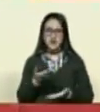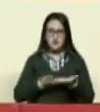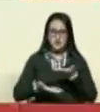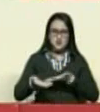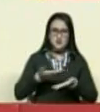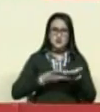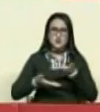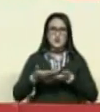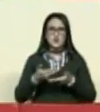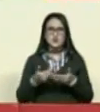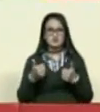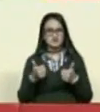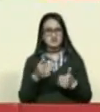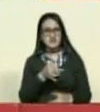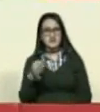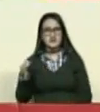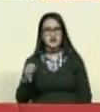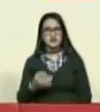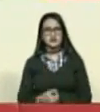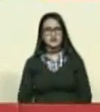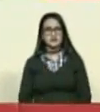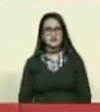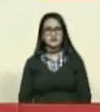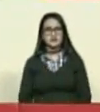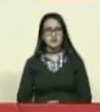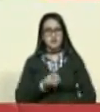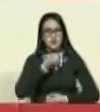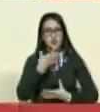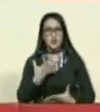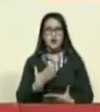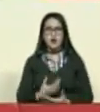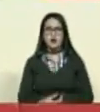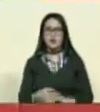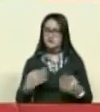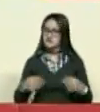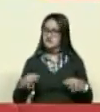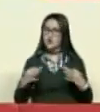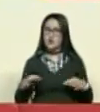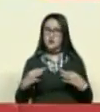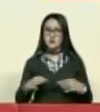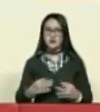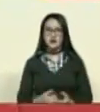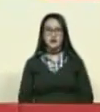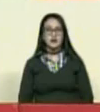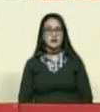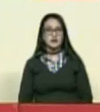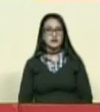relación como debe ser. Bien, buena, normal.